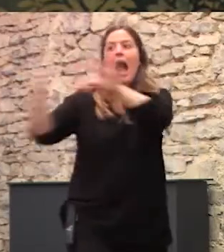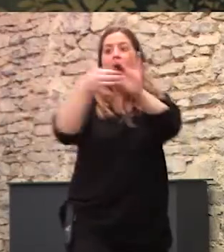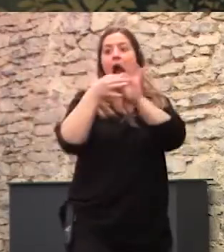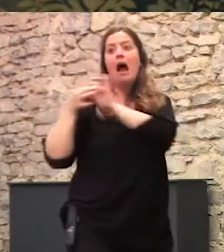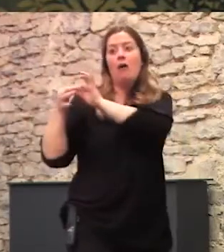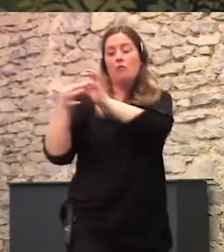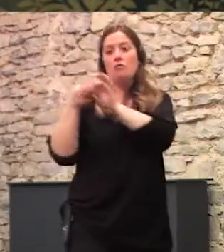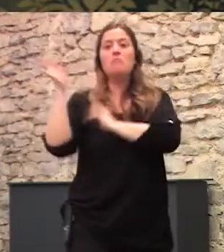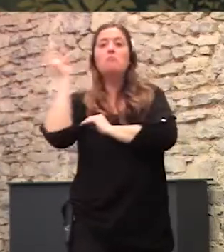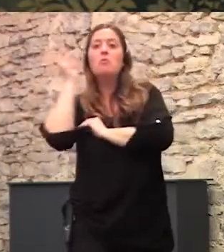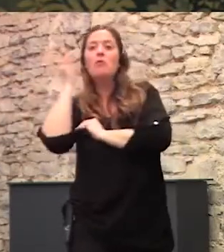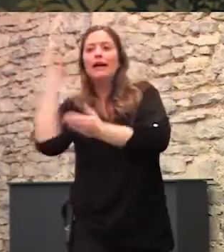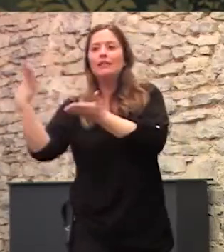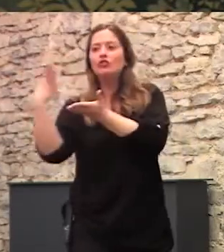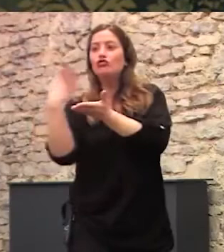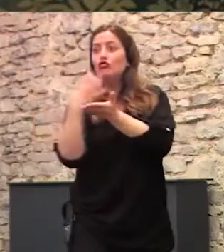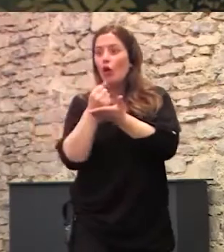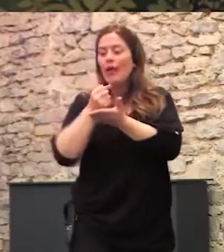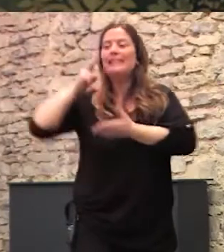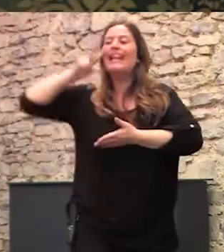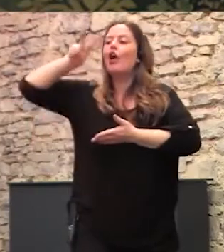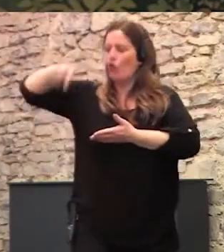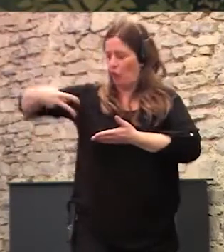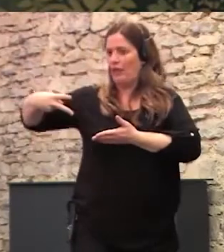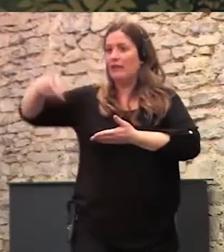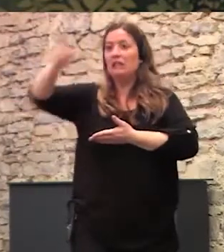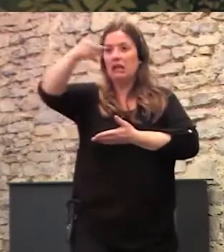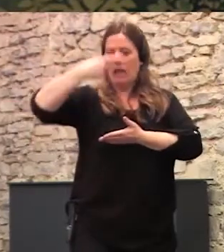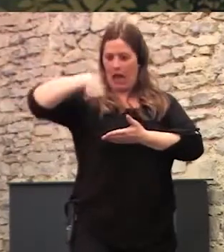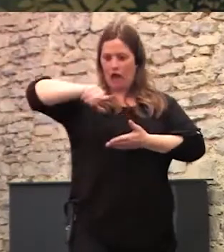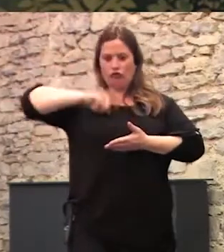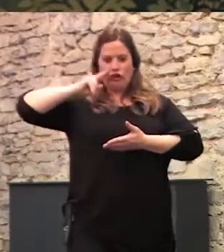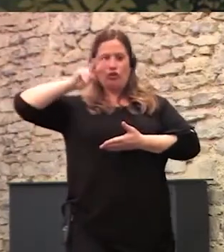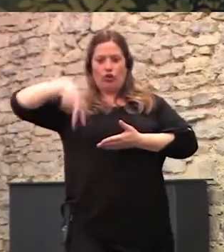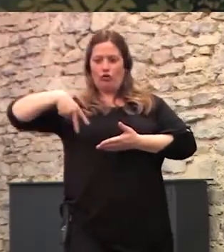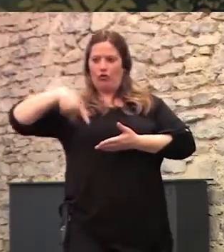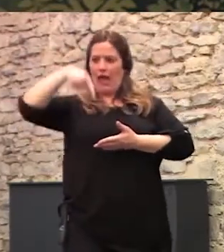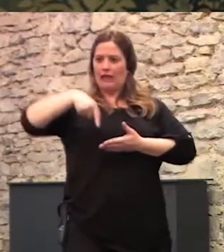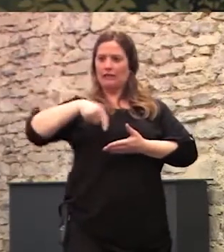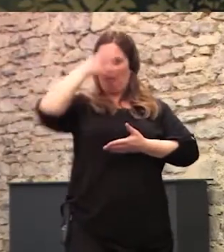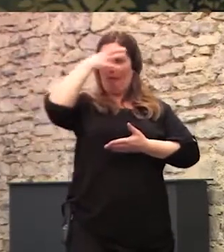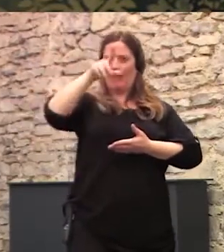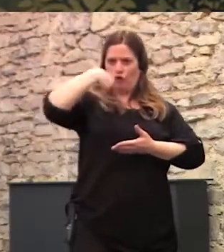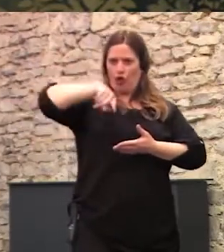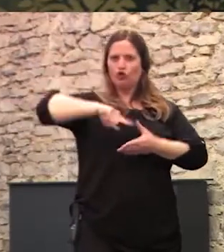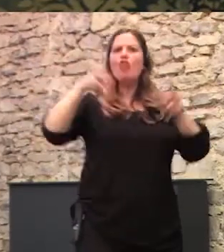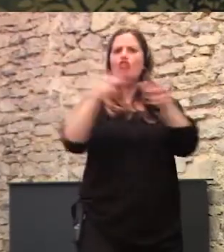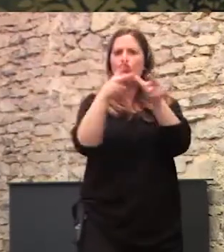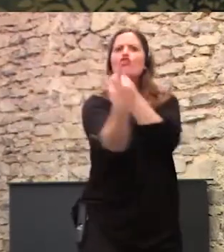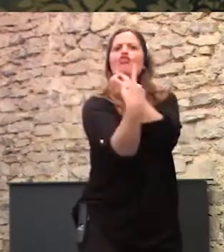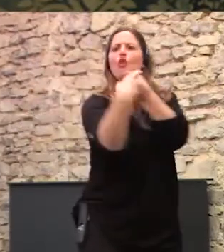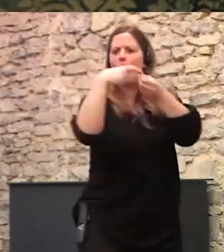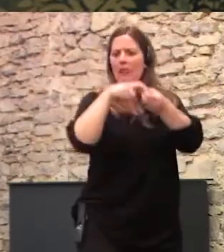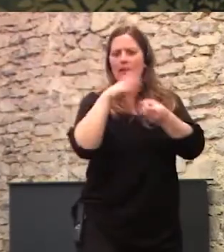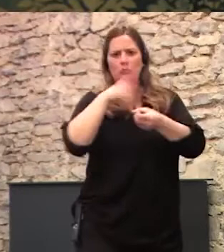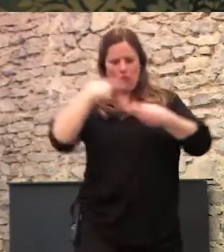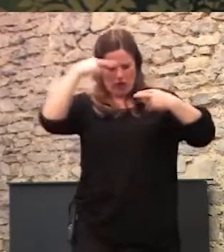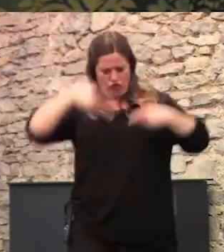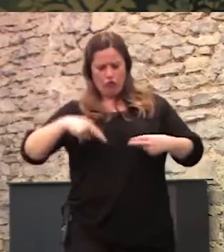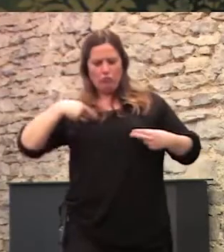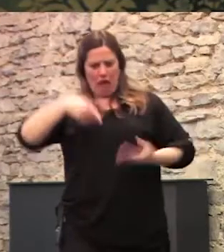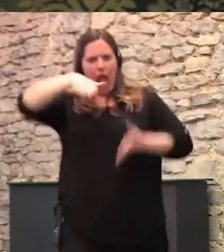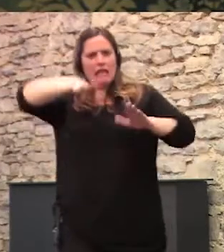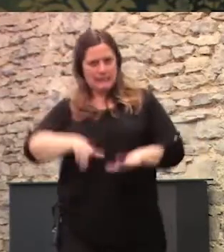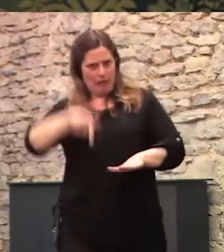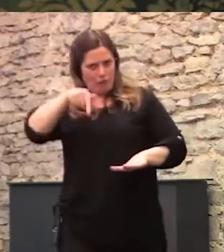las mujeres estemos reconocidas y que se nos reconozca como ciudadanas de este país. ¿Por qué lo somos? Y que aquí estamos y ya no,